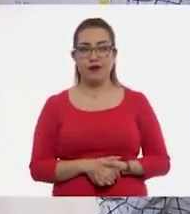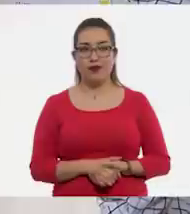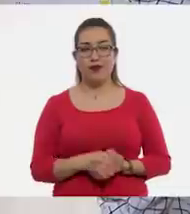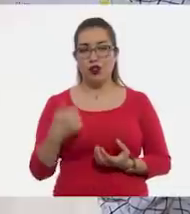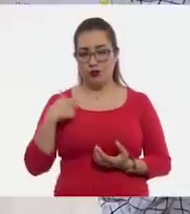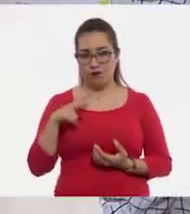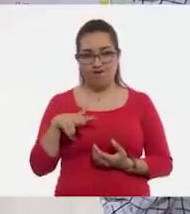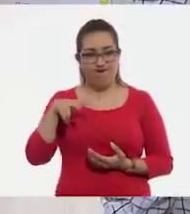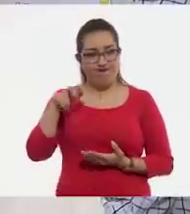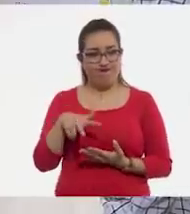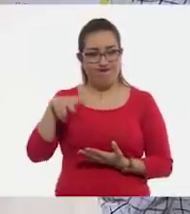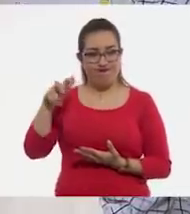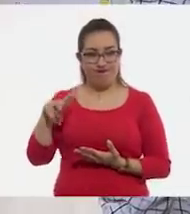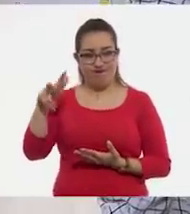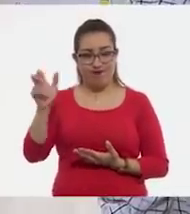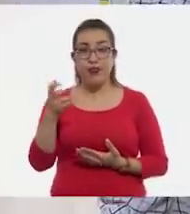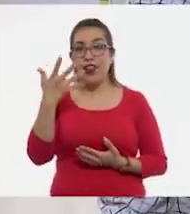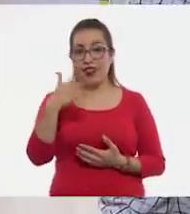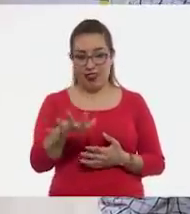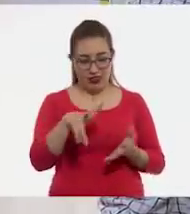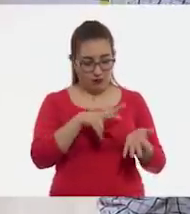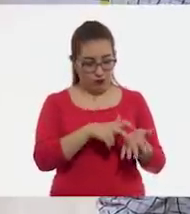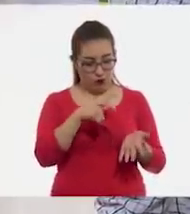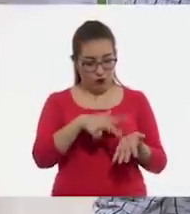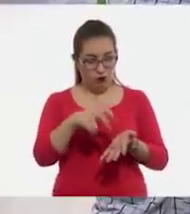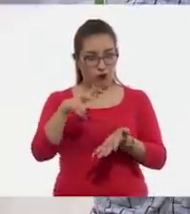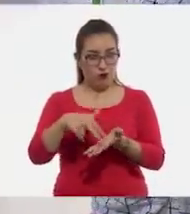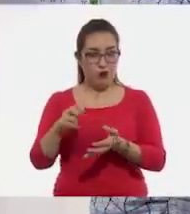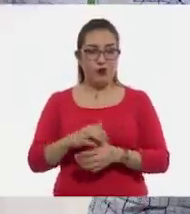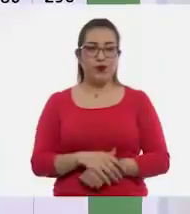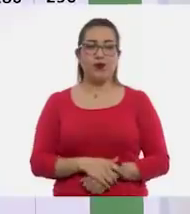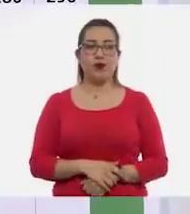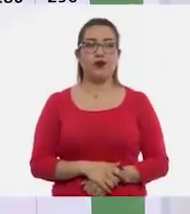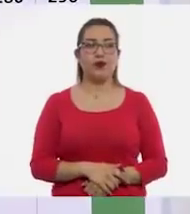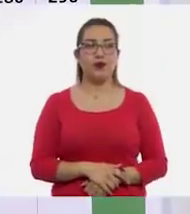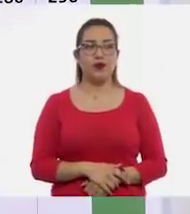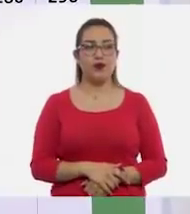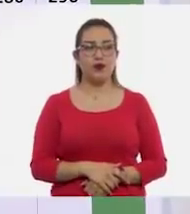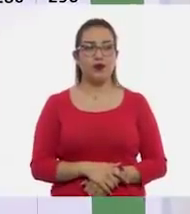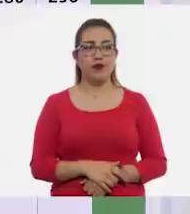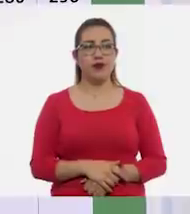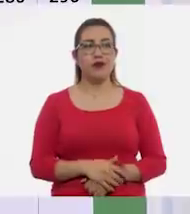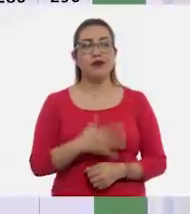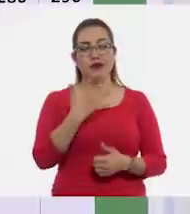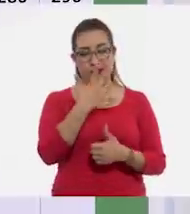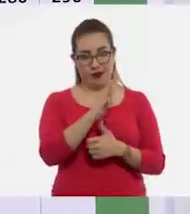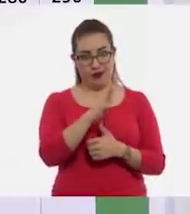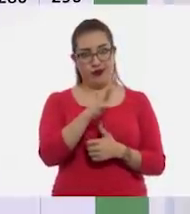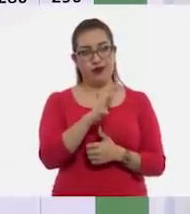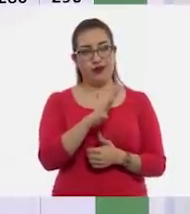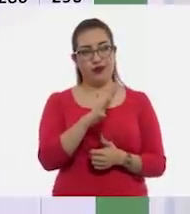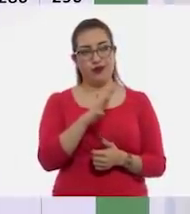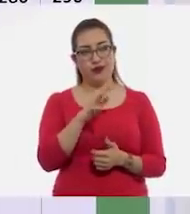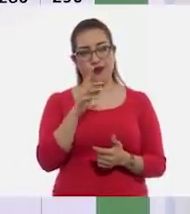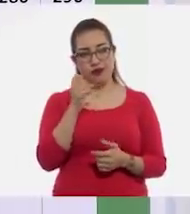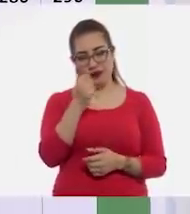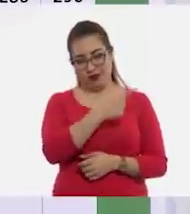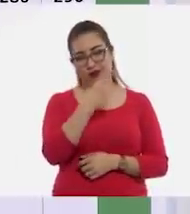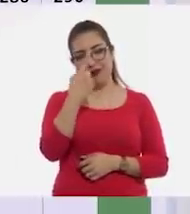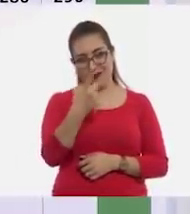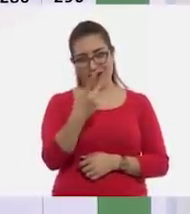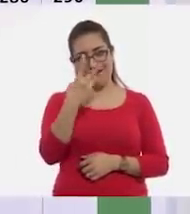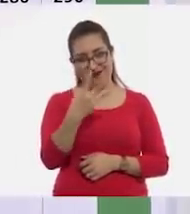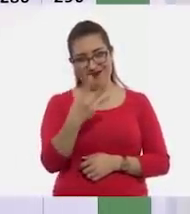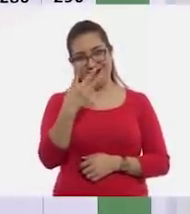saltar, 10 saltos. Así es. De 10 en 10. Ok. 10, bueno, 1,